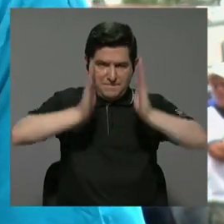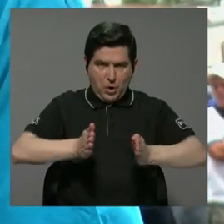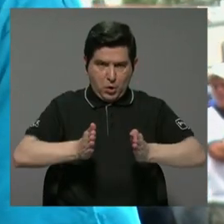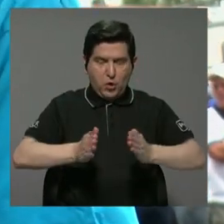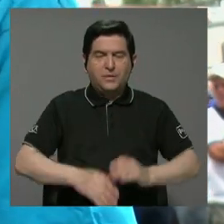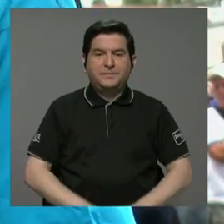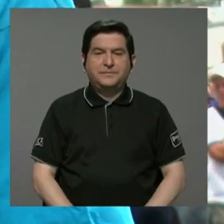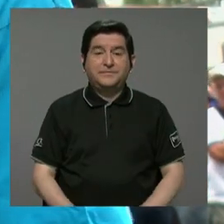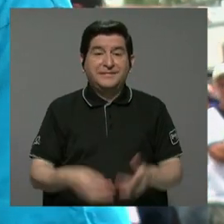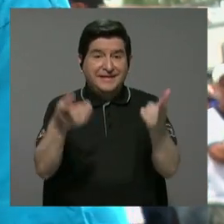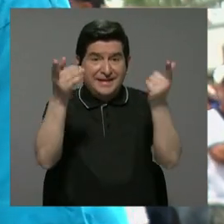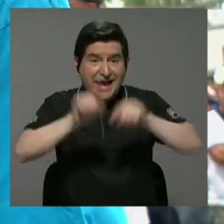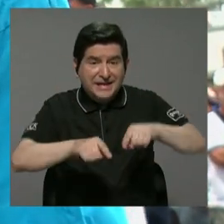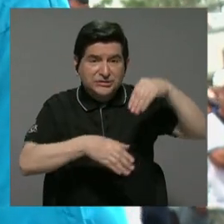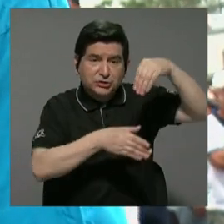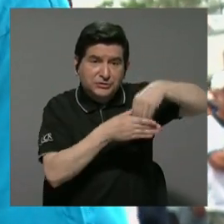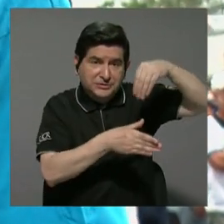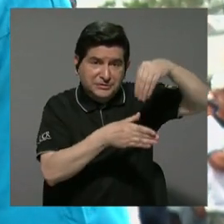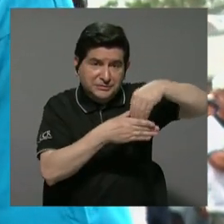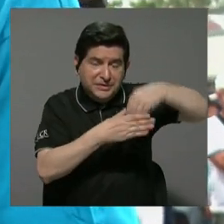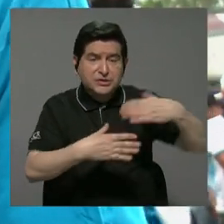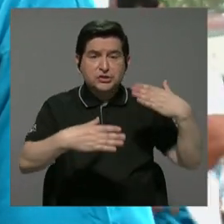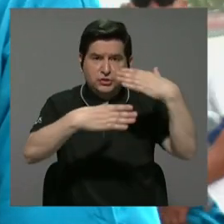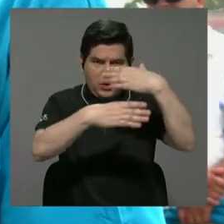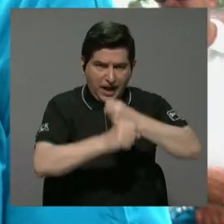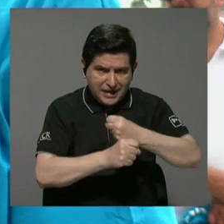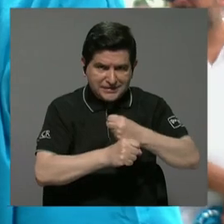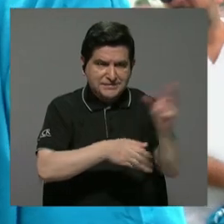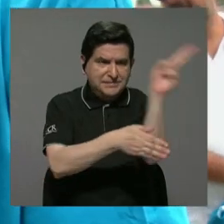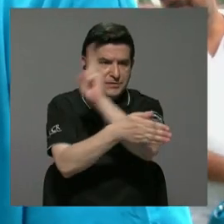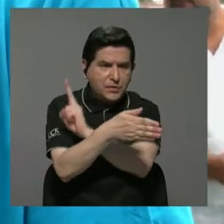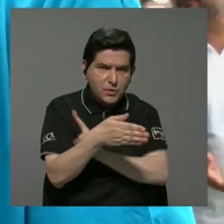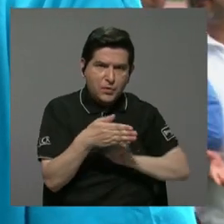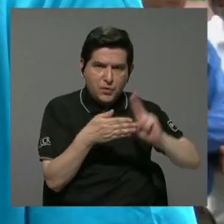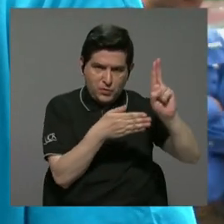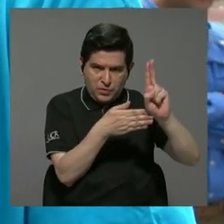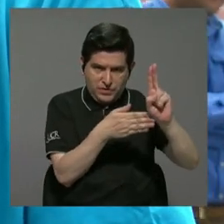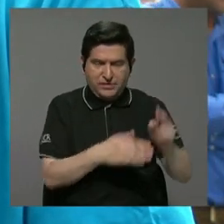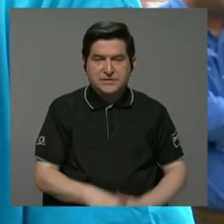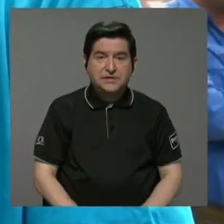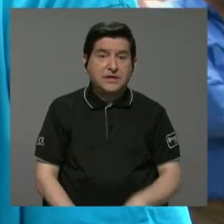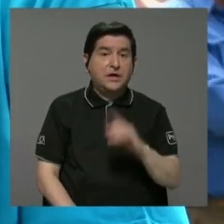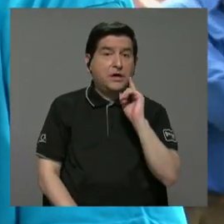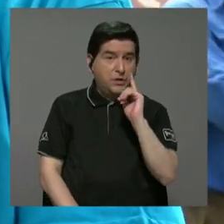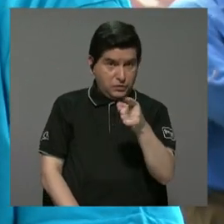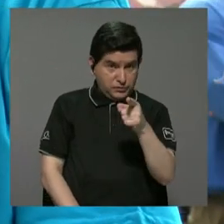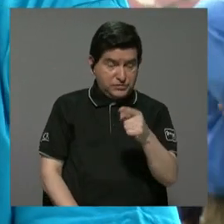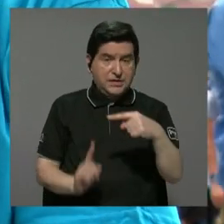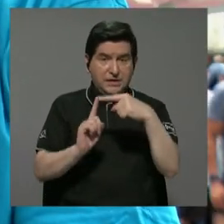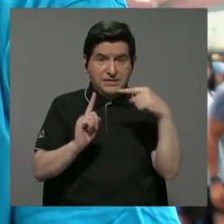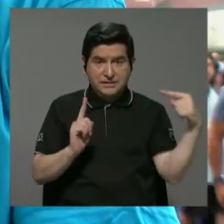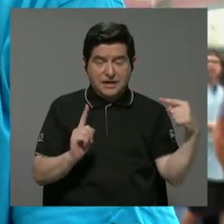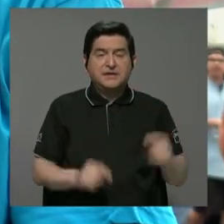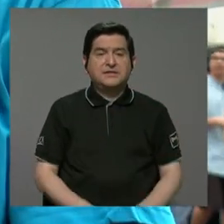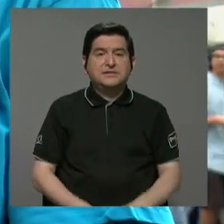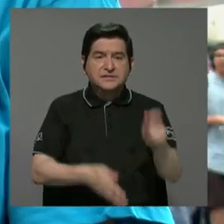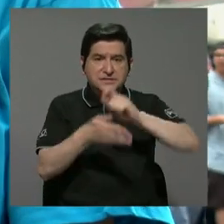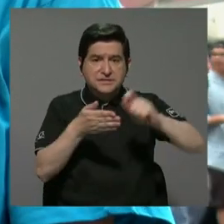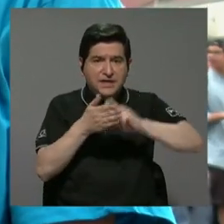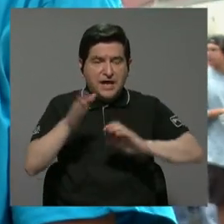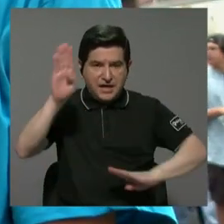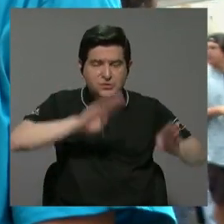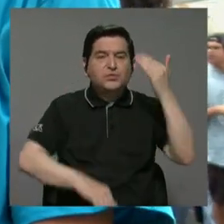es el hecho de la inversión que hace las universidades, y usted desde la Escuela de Biología